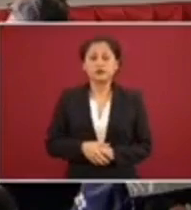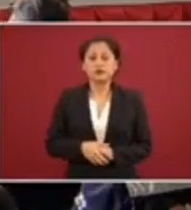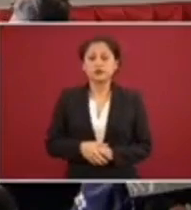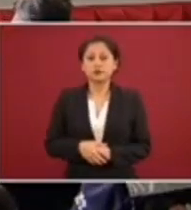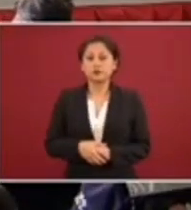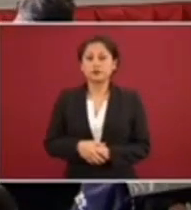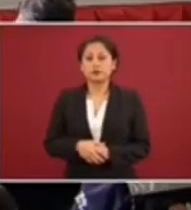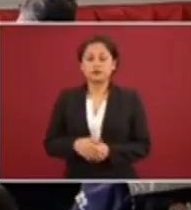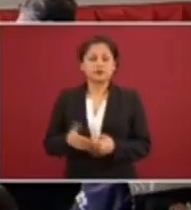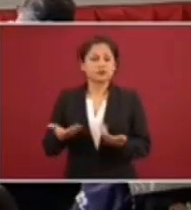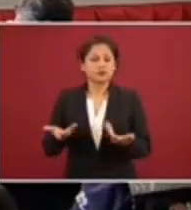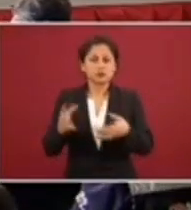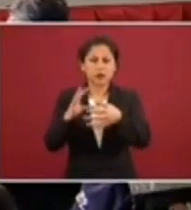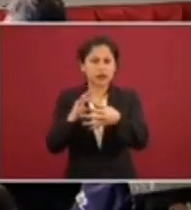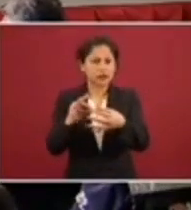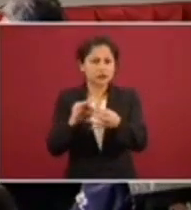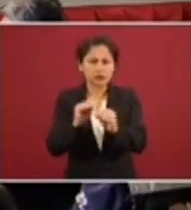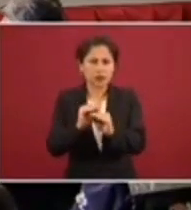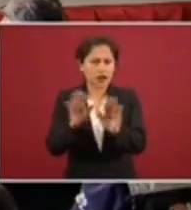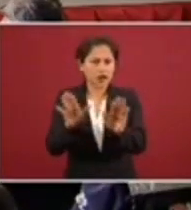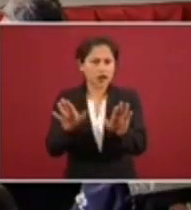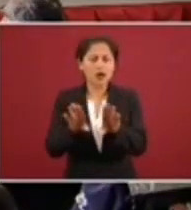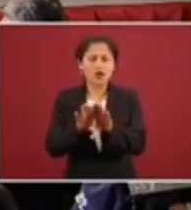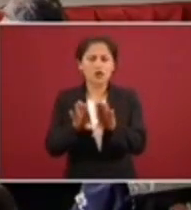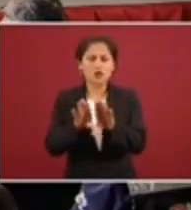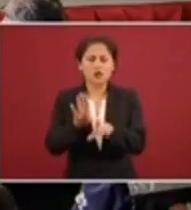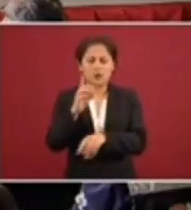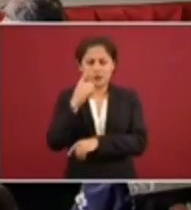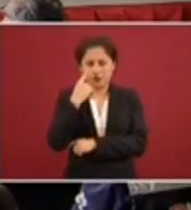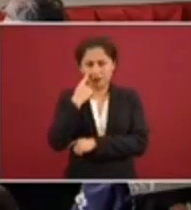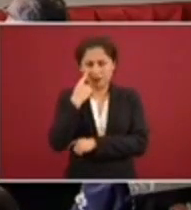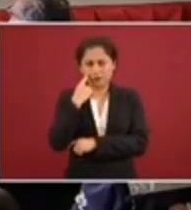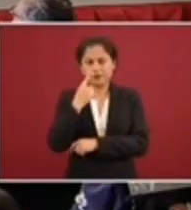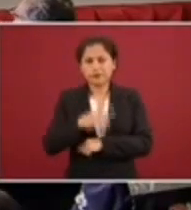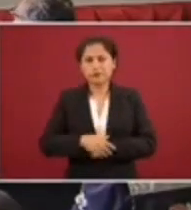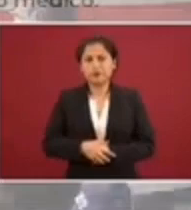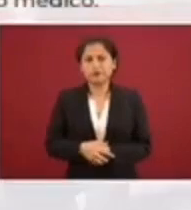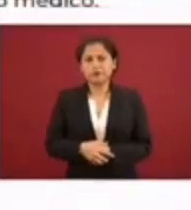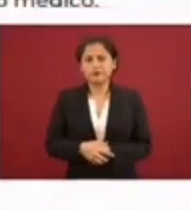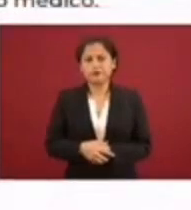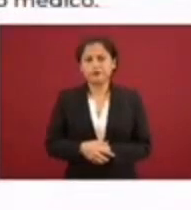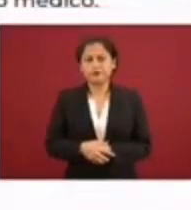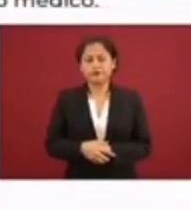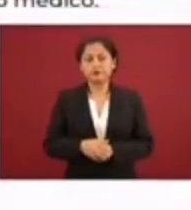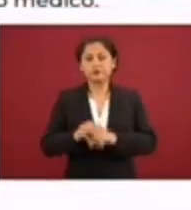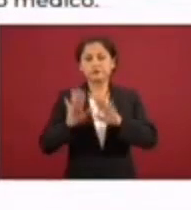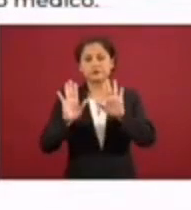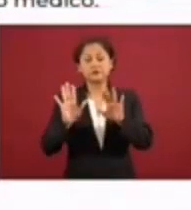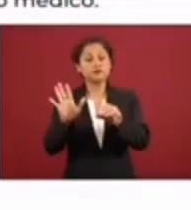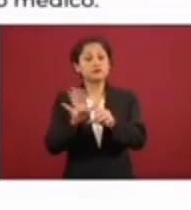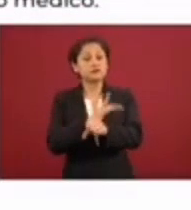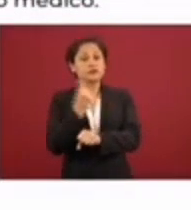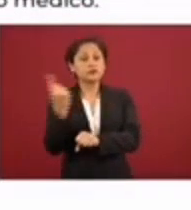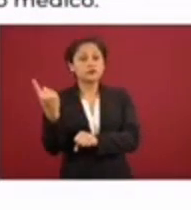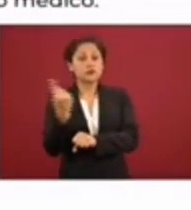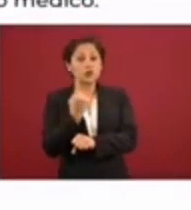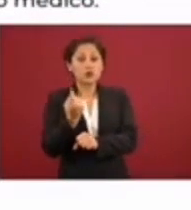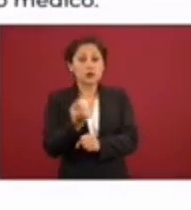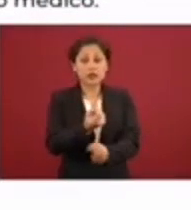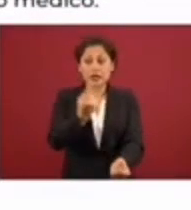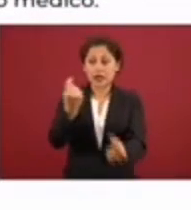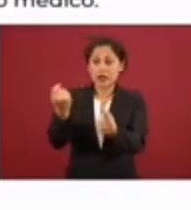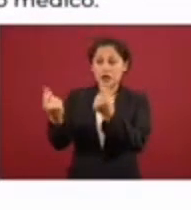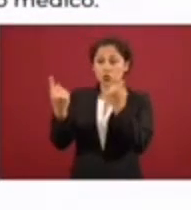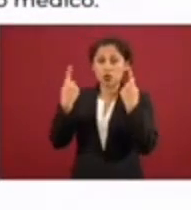que nos entendamos mejor, que como siempre nada más se piensa en la llamada